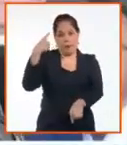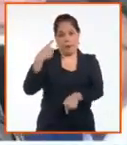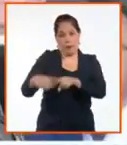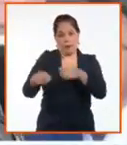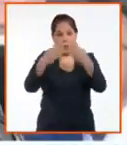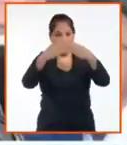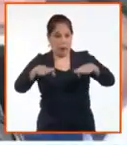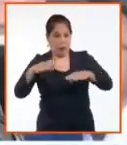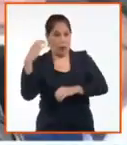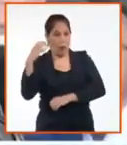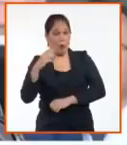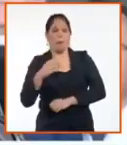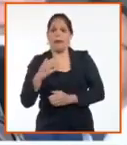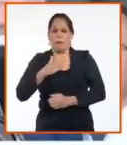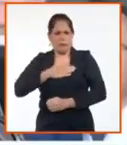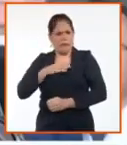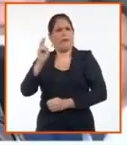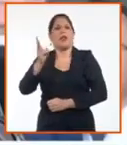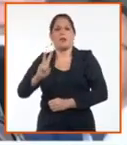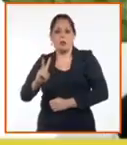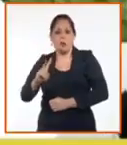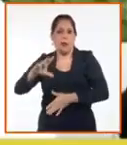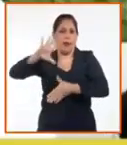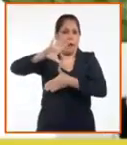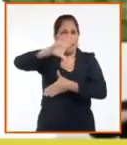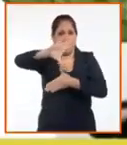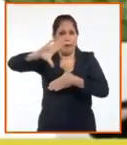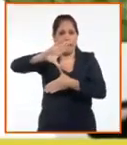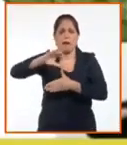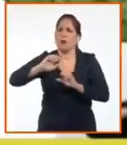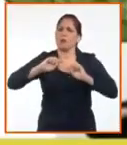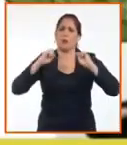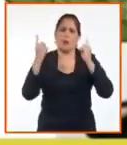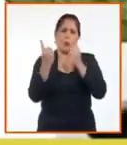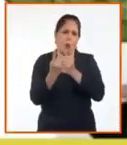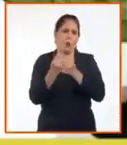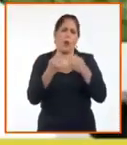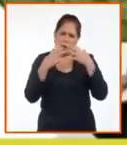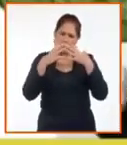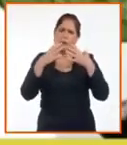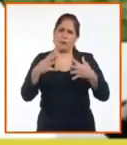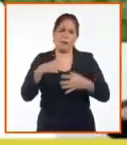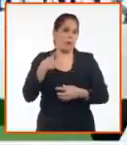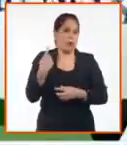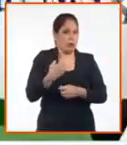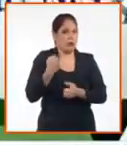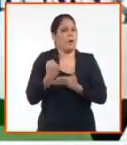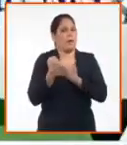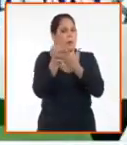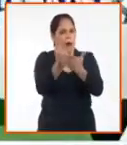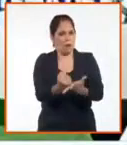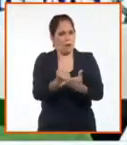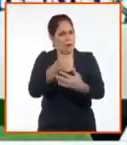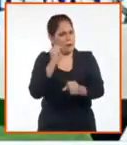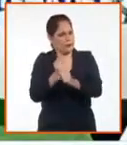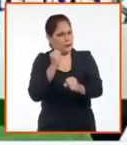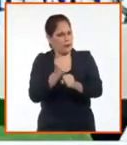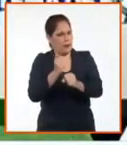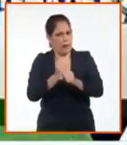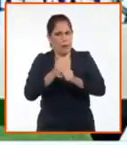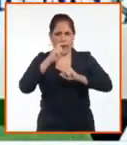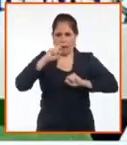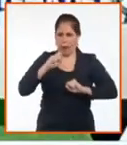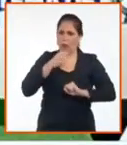es la paz de venezuela en la paz de sudamérica y es la paz de todo el continente en esto nos empeñaremos para trabajar dijo el presente nicolás maduro